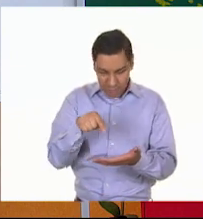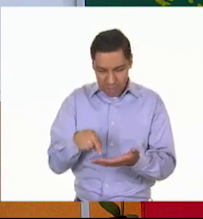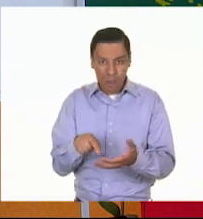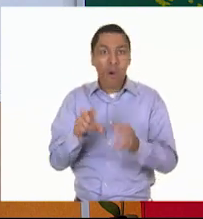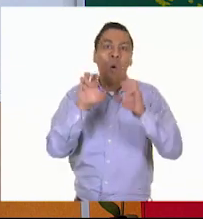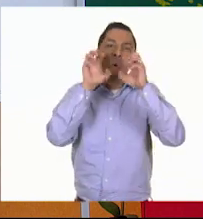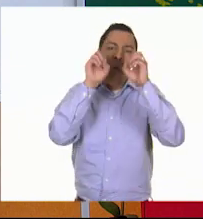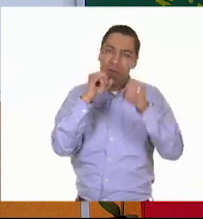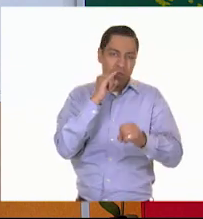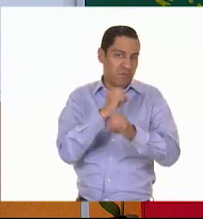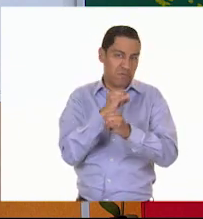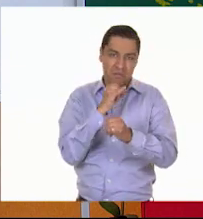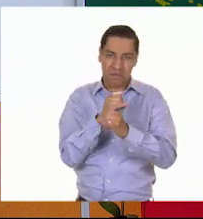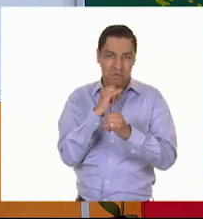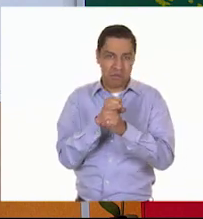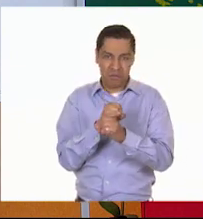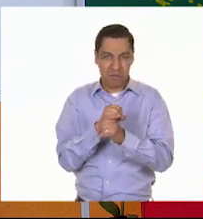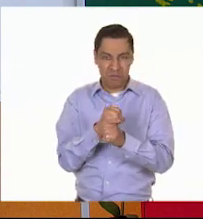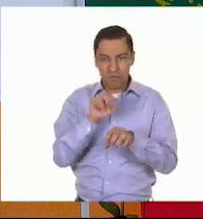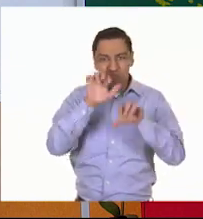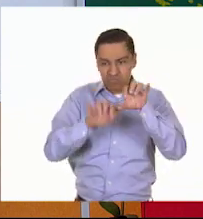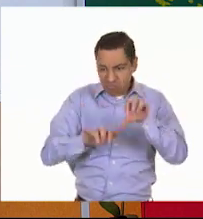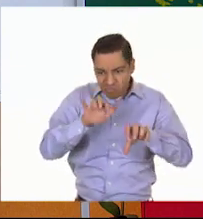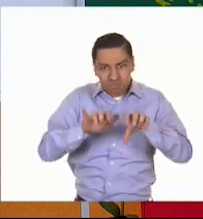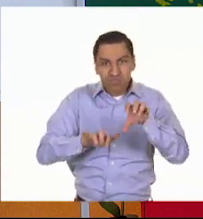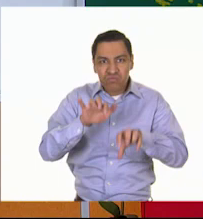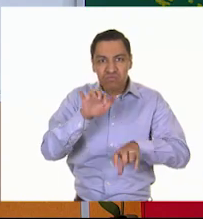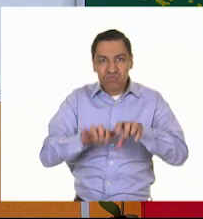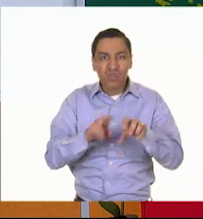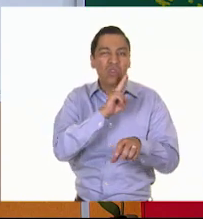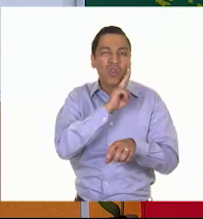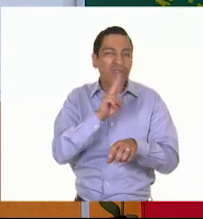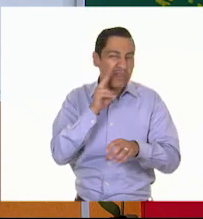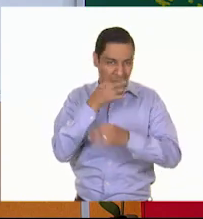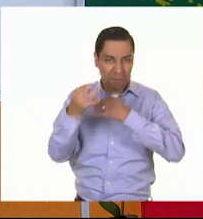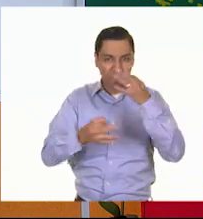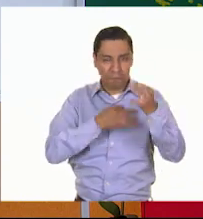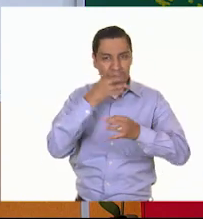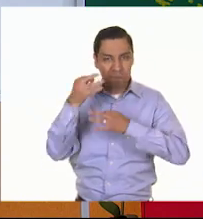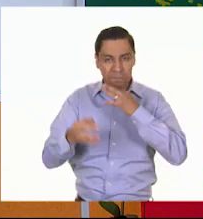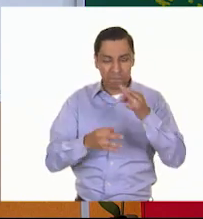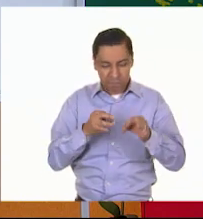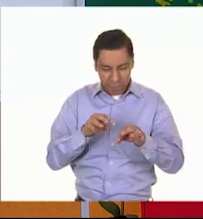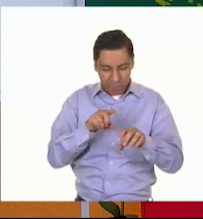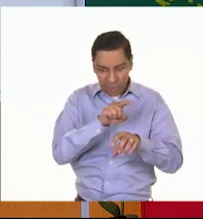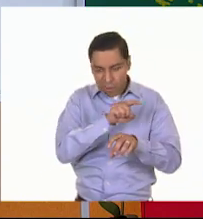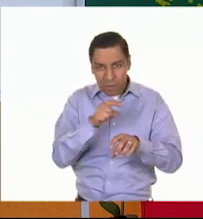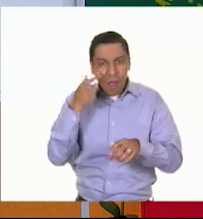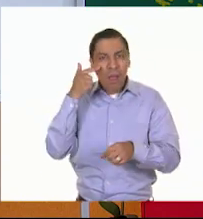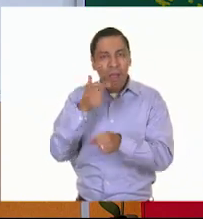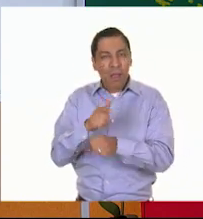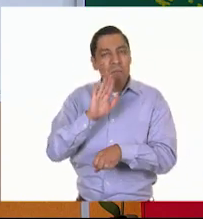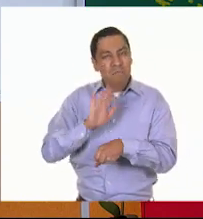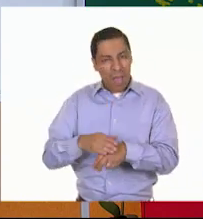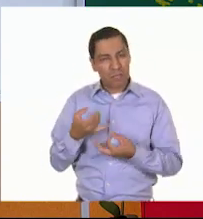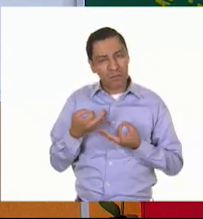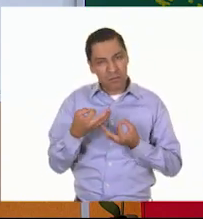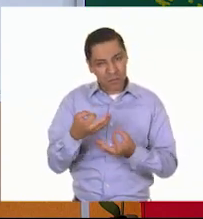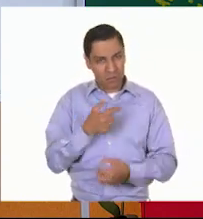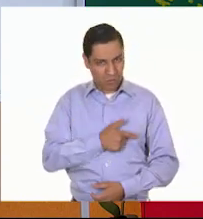internet. Exacto. Pues seleccionen la noticia, la nota informativa que más les llame la atención,